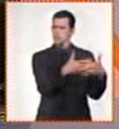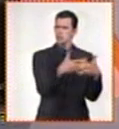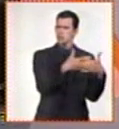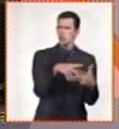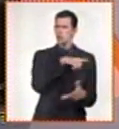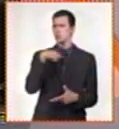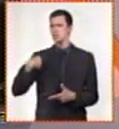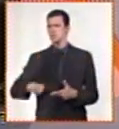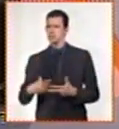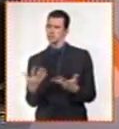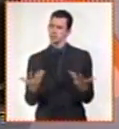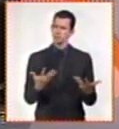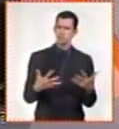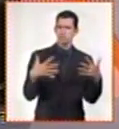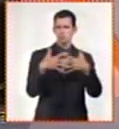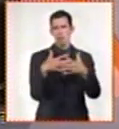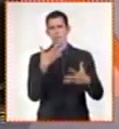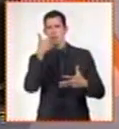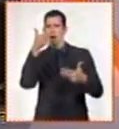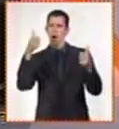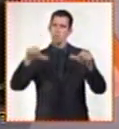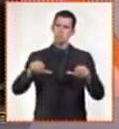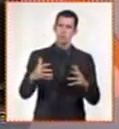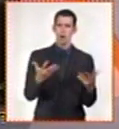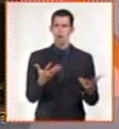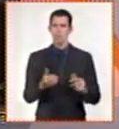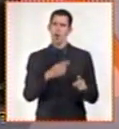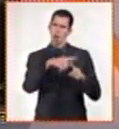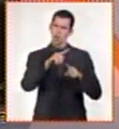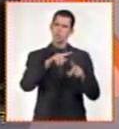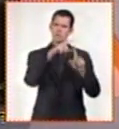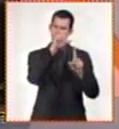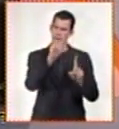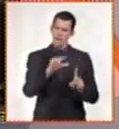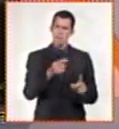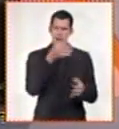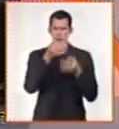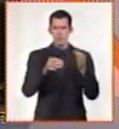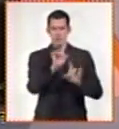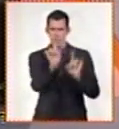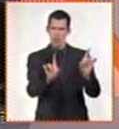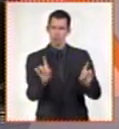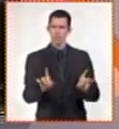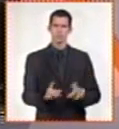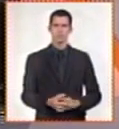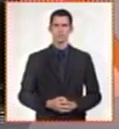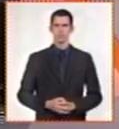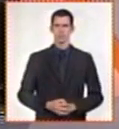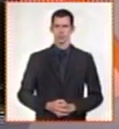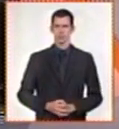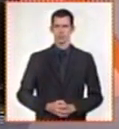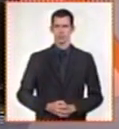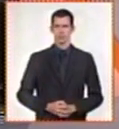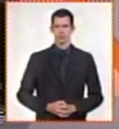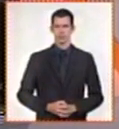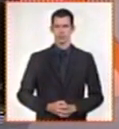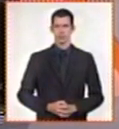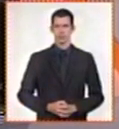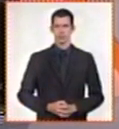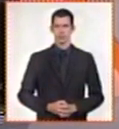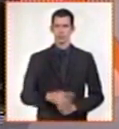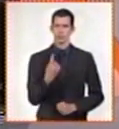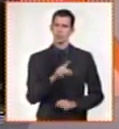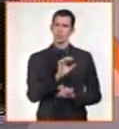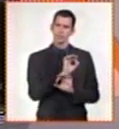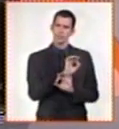repito, para algunos otros temas relacionados con el gigante asiático. Con esta entrevista ponemos punto final